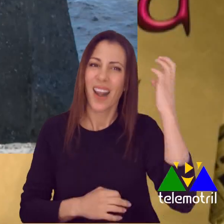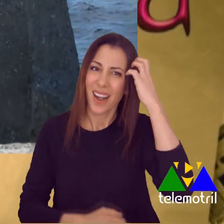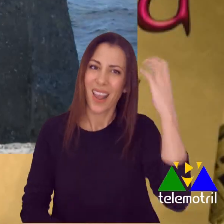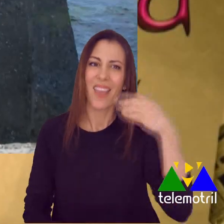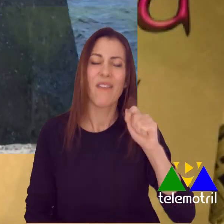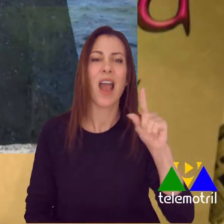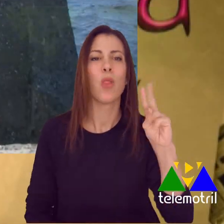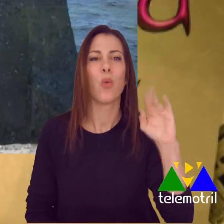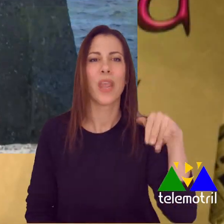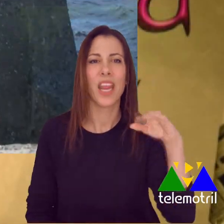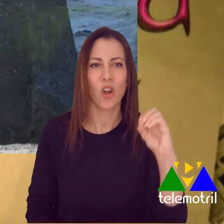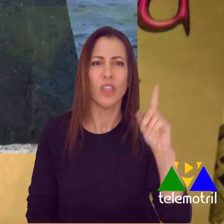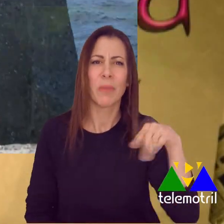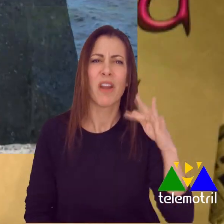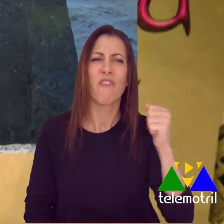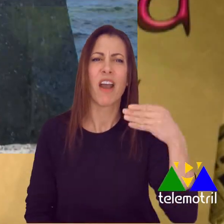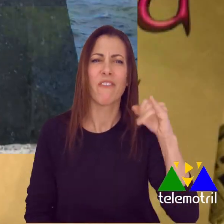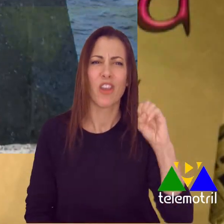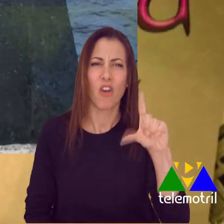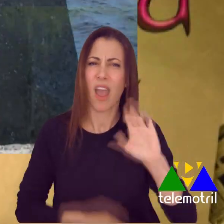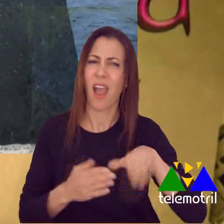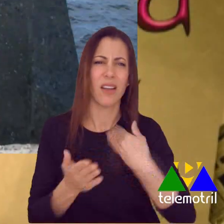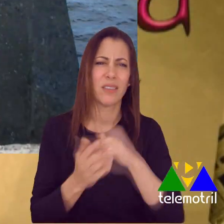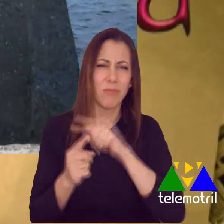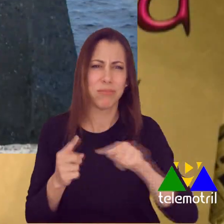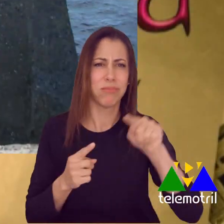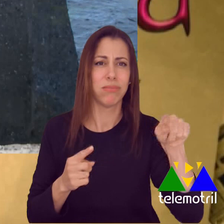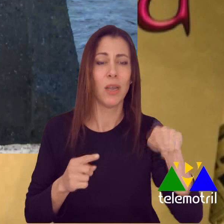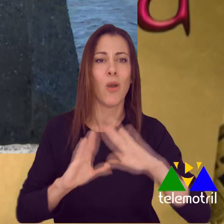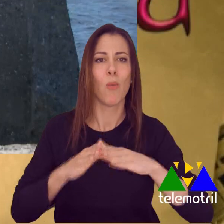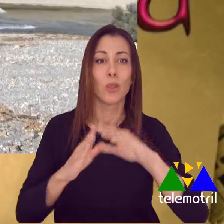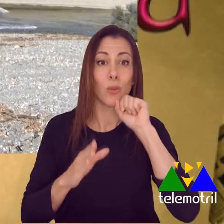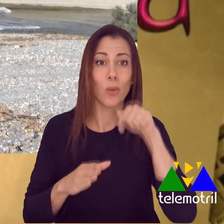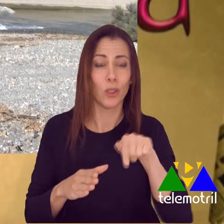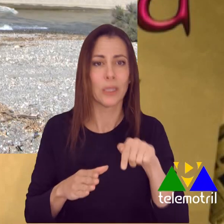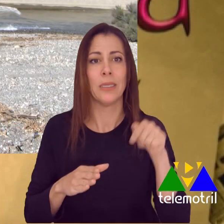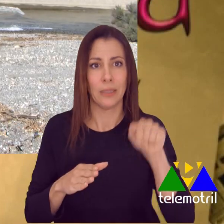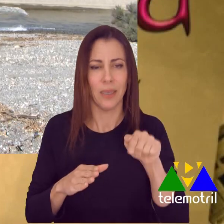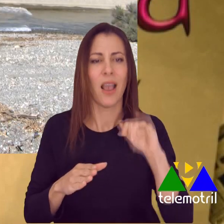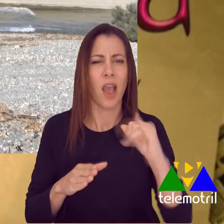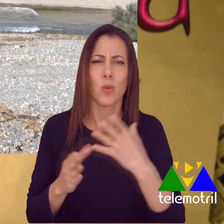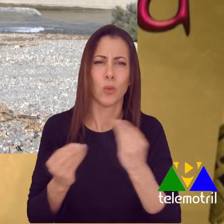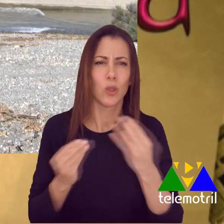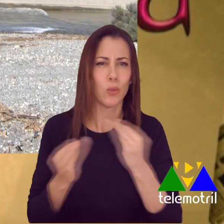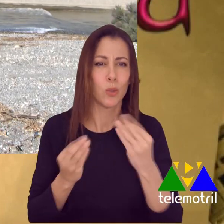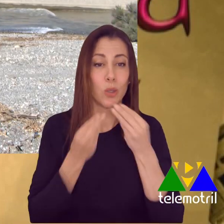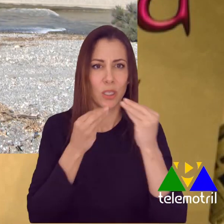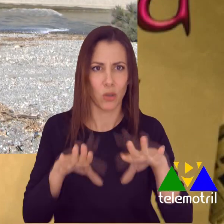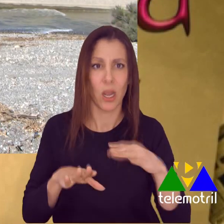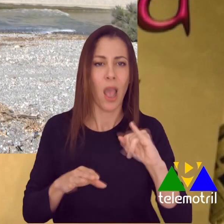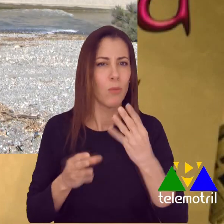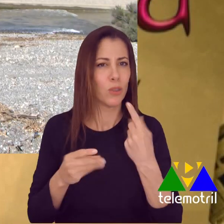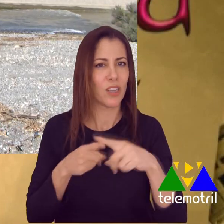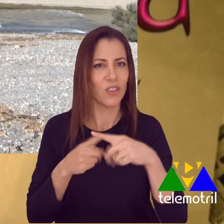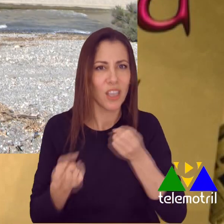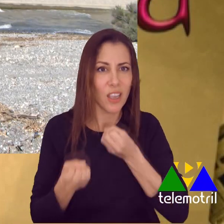A Villastrida, llegaremos hasta el puerto de Motril, donde concretamente en el puerto pues también tendremos muchísima historia. Hay mucho que